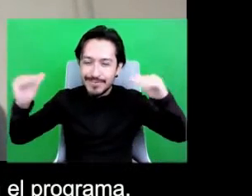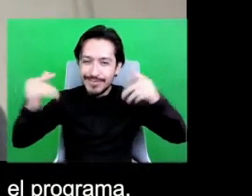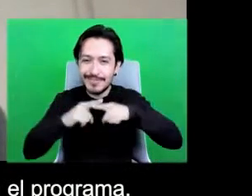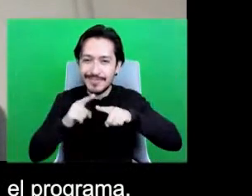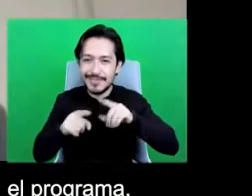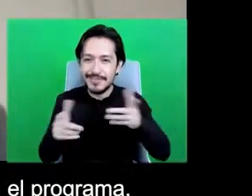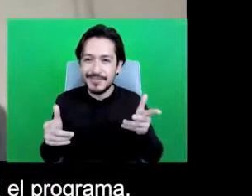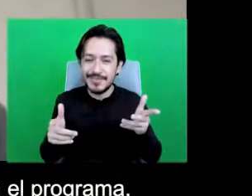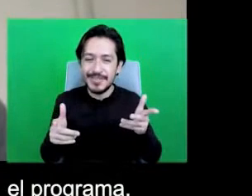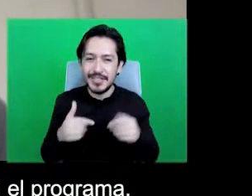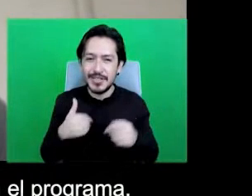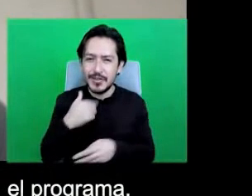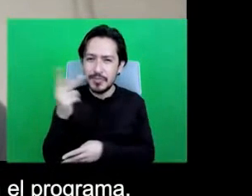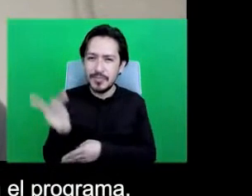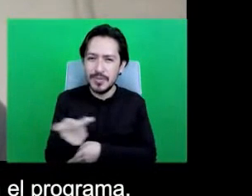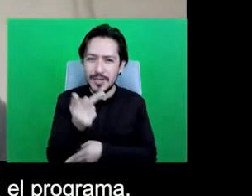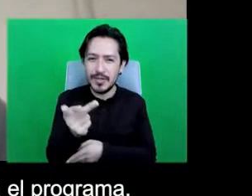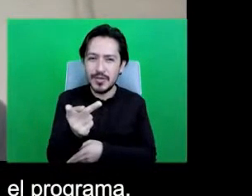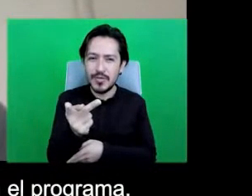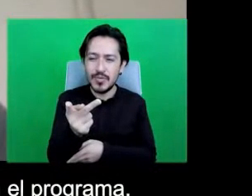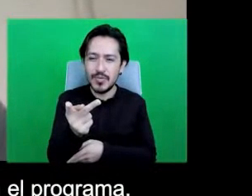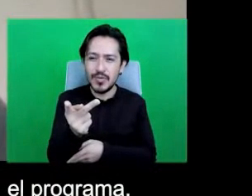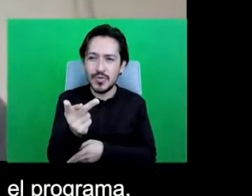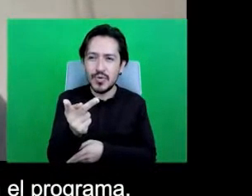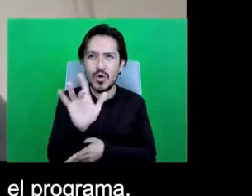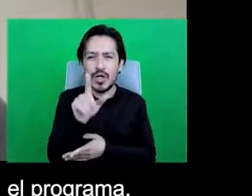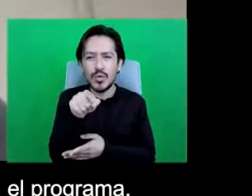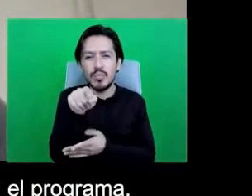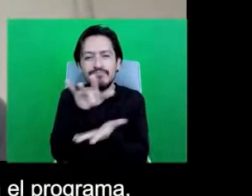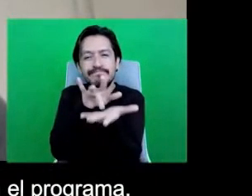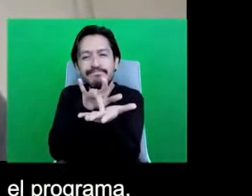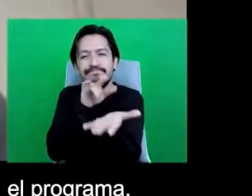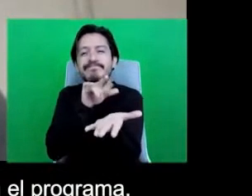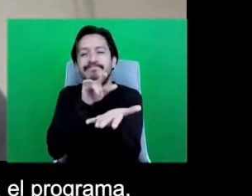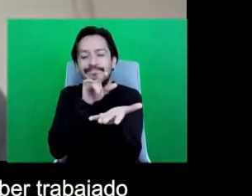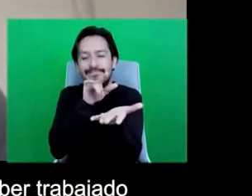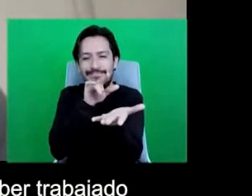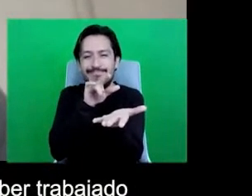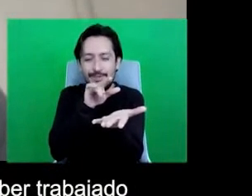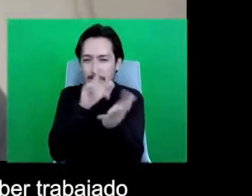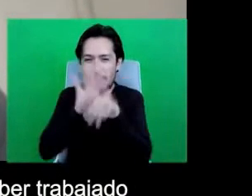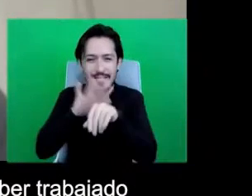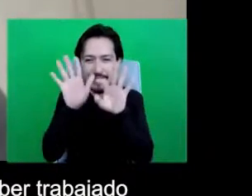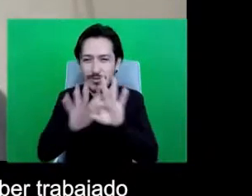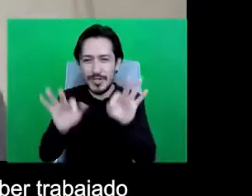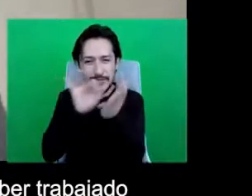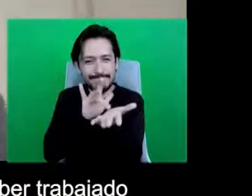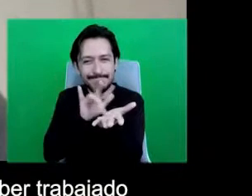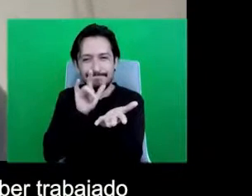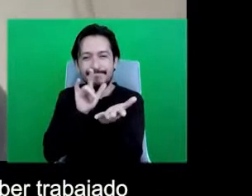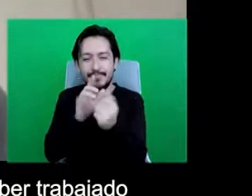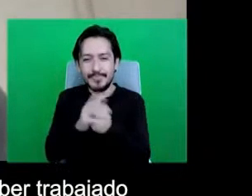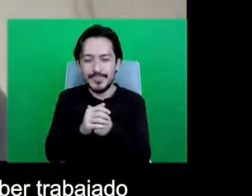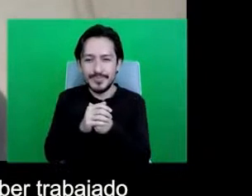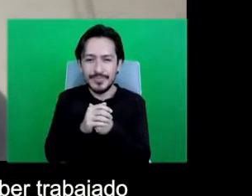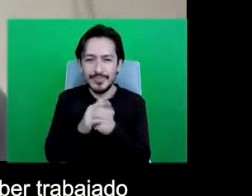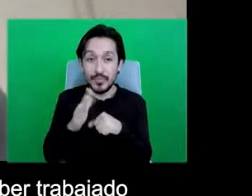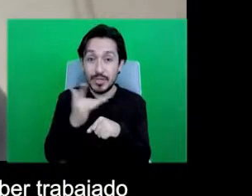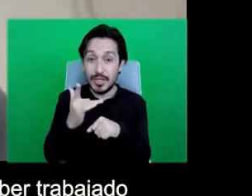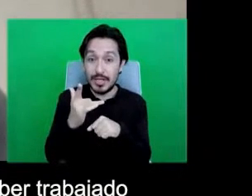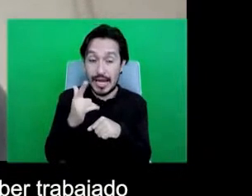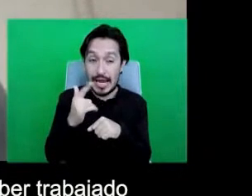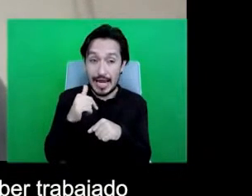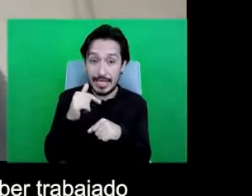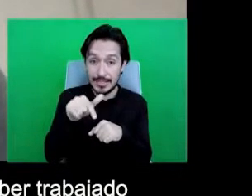principalmente de aprendizaje en el programa y que puedas implementar en tu día a día? Porque al final de cuentas creo que lo más bonito de haber trabajado estas 25